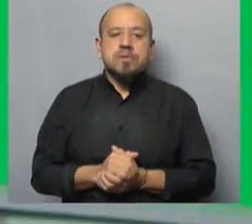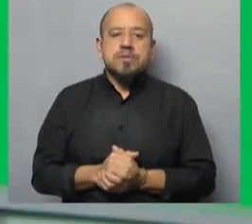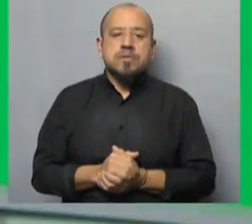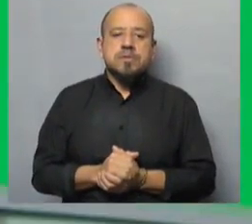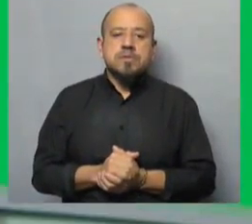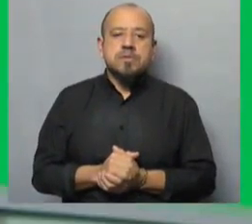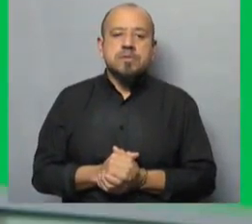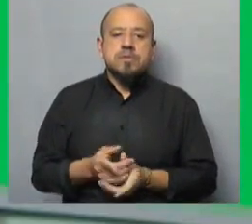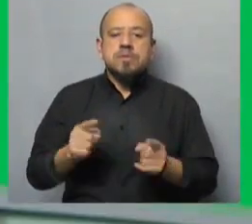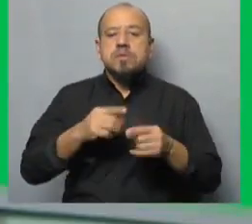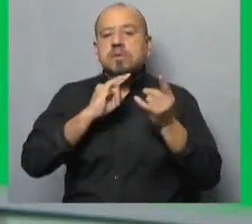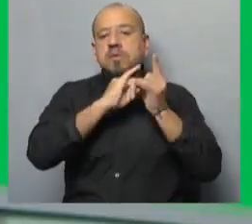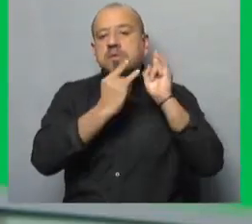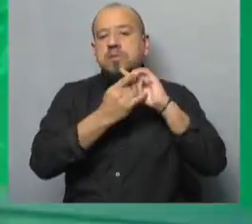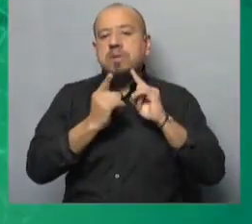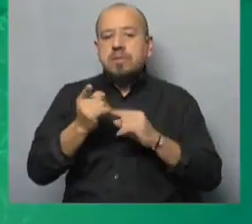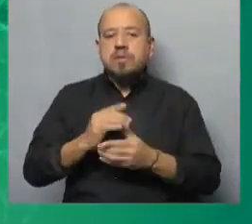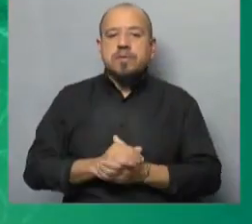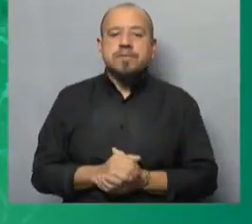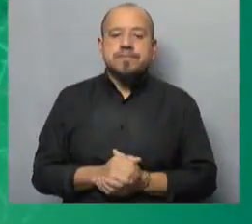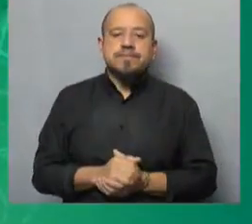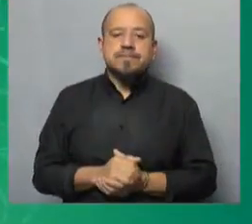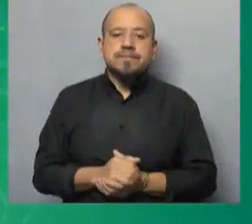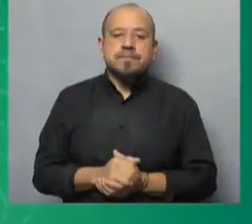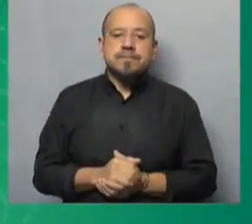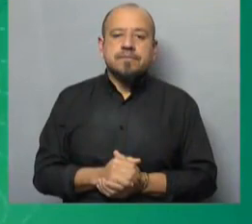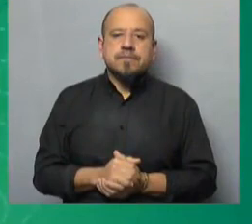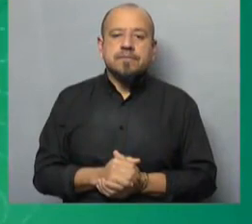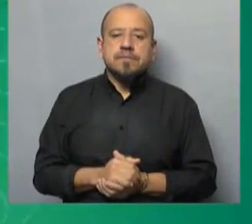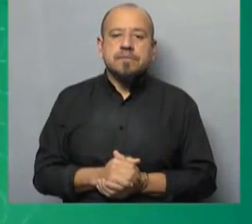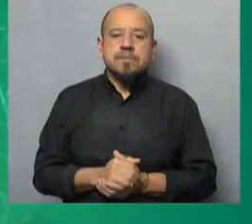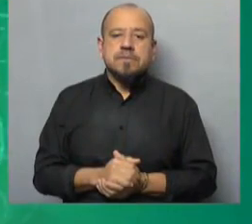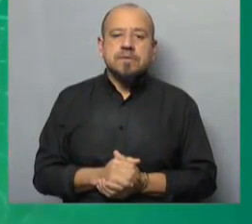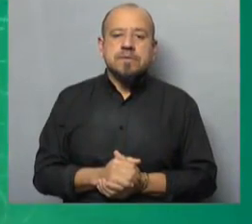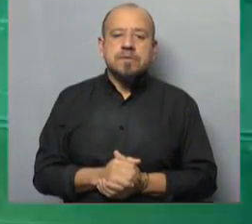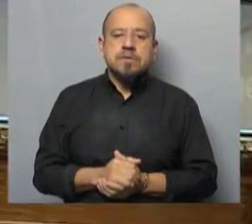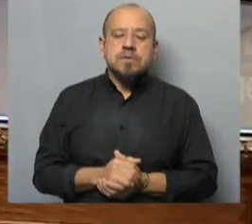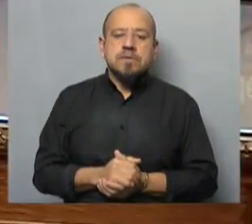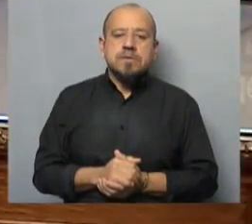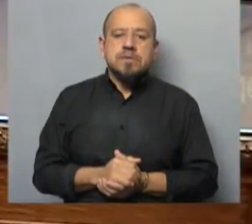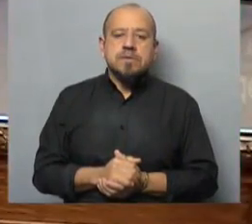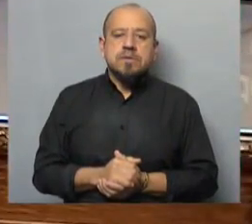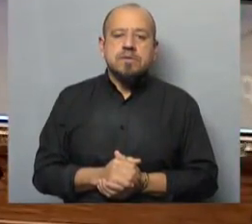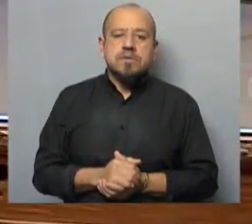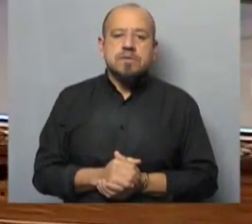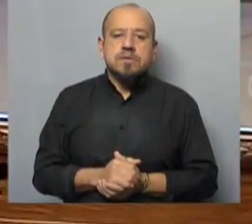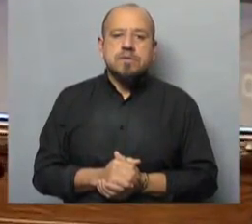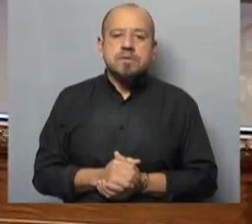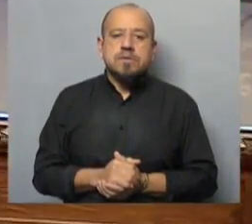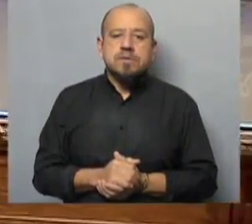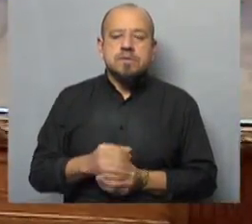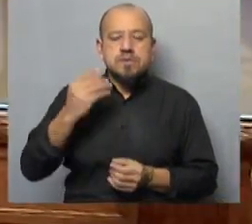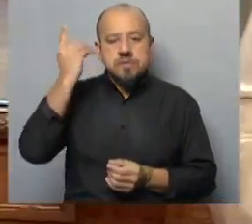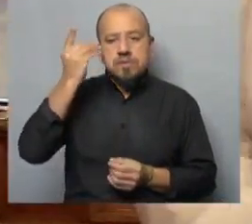volvemos al parlament o natalia de bruma delante bien y bueno para lo que habíamos anunciado con la